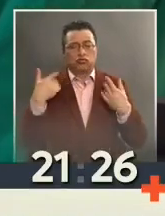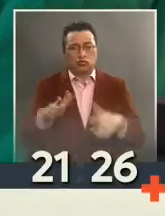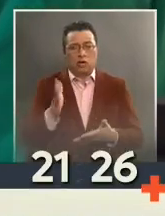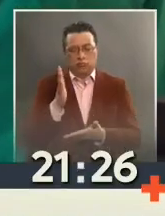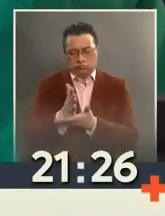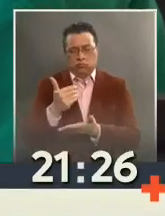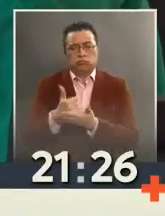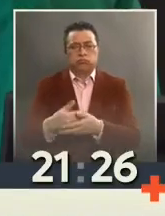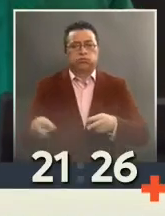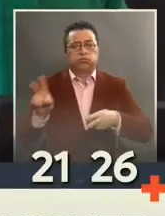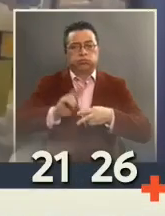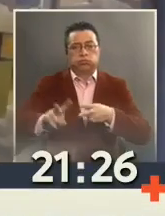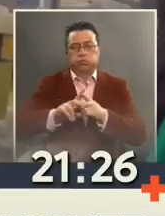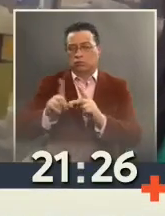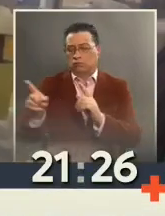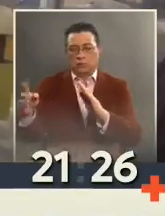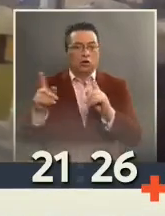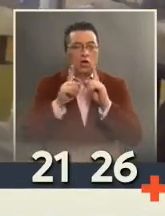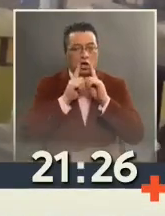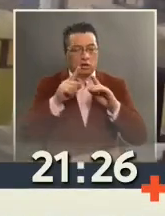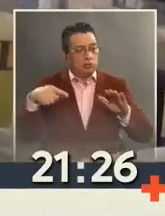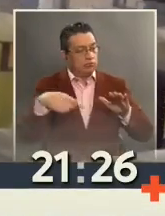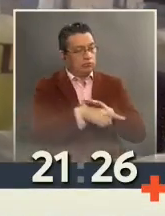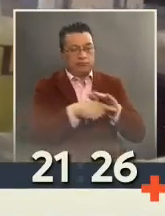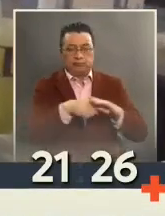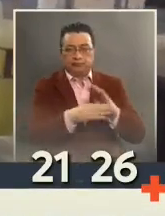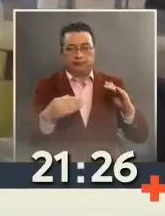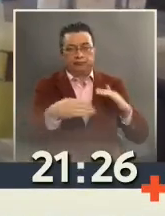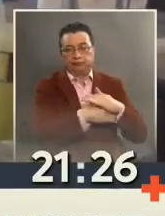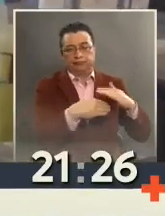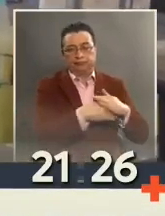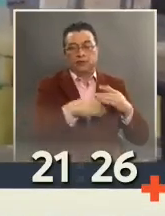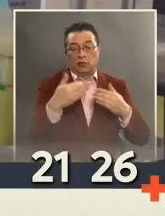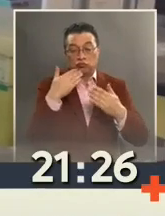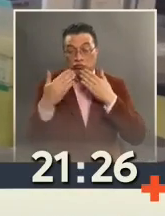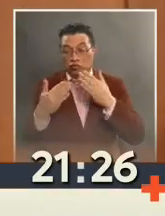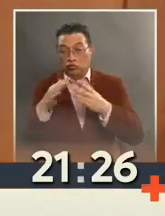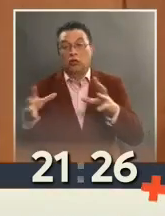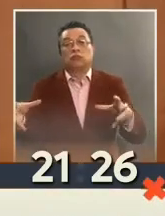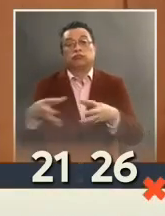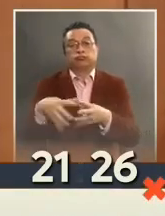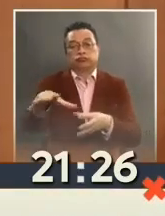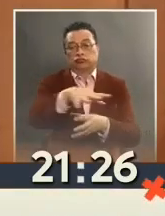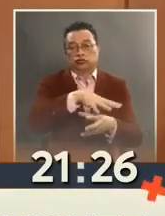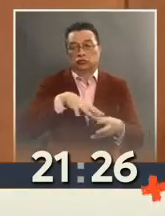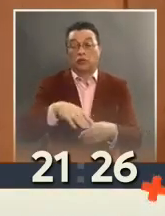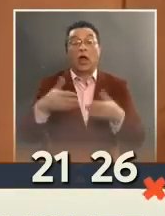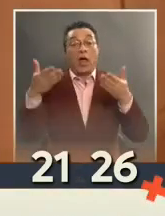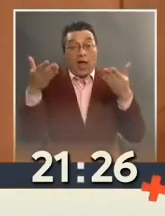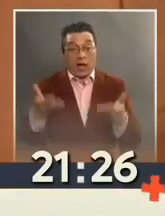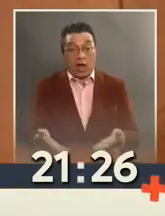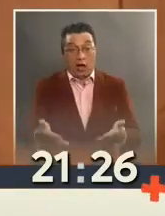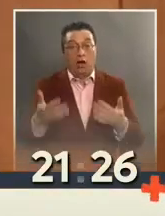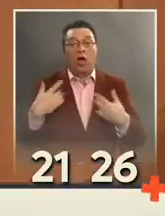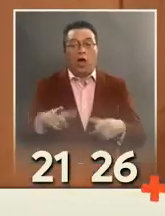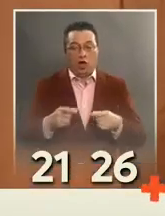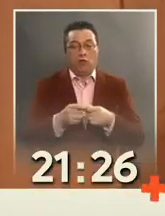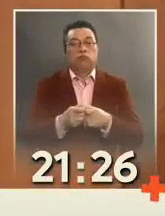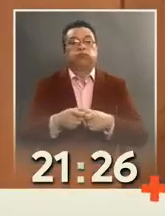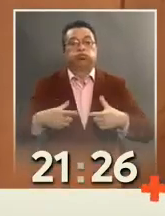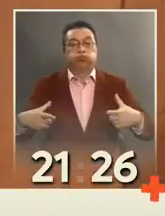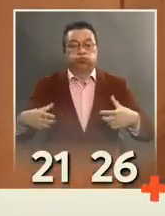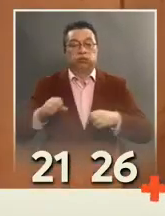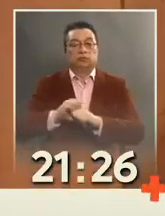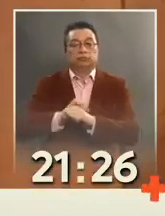medidas de aislamiento tanto de las personas contagiadas como del sector actualmente tenemos un brote de hoy 19